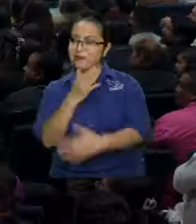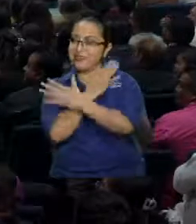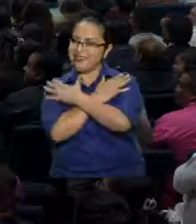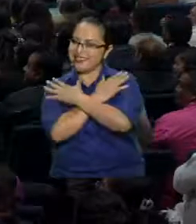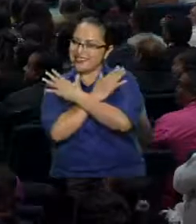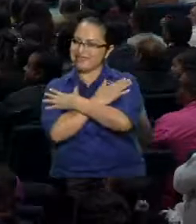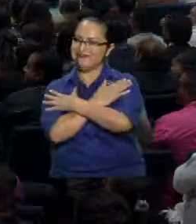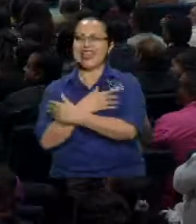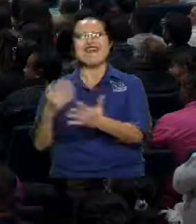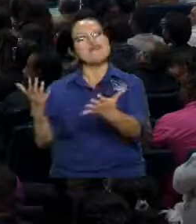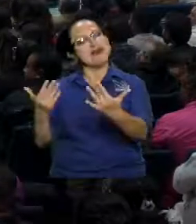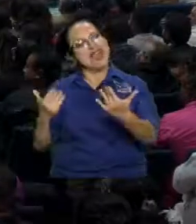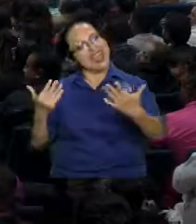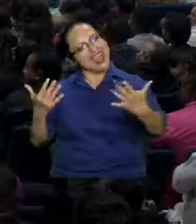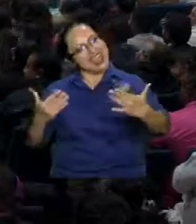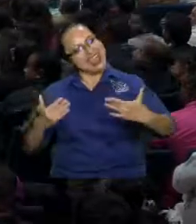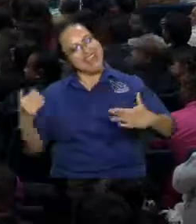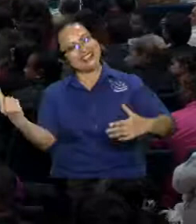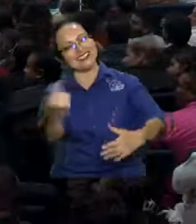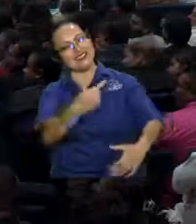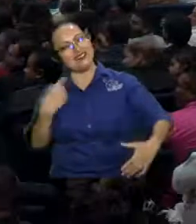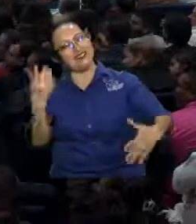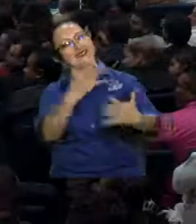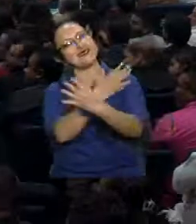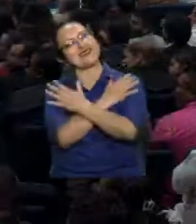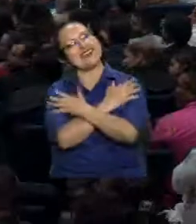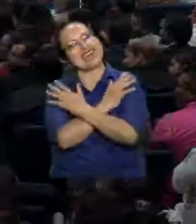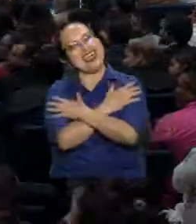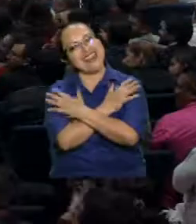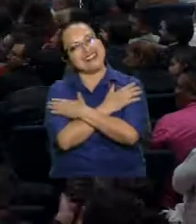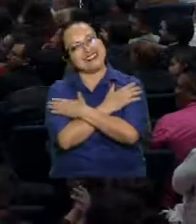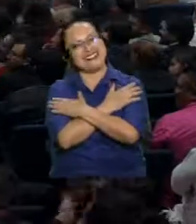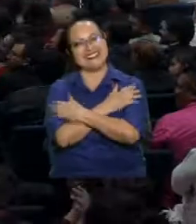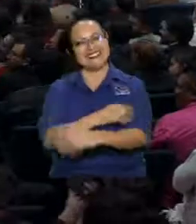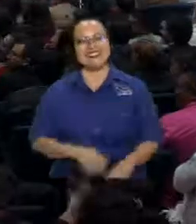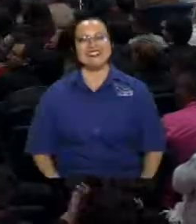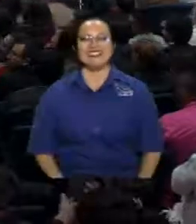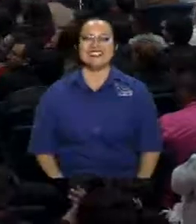¿Hay otra cumpleañera? Que venga la otra cumpleañera también, pues.